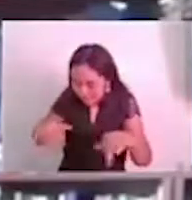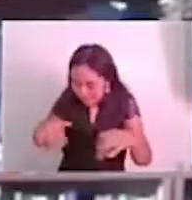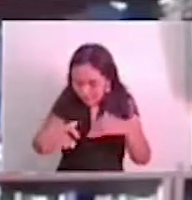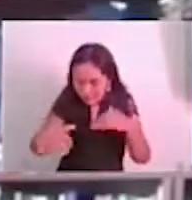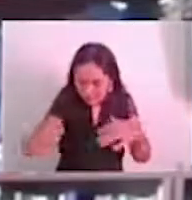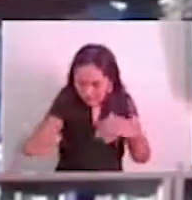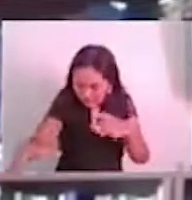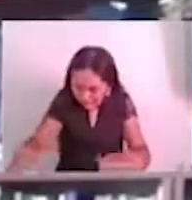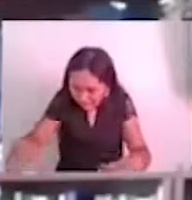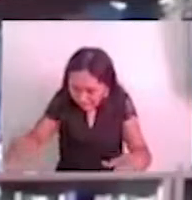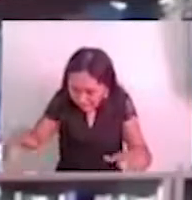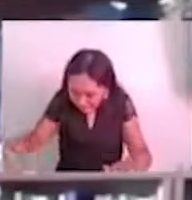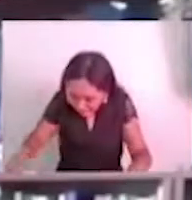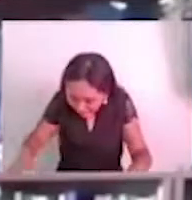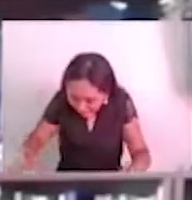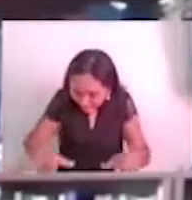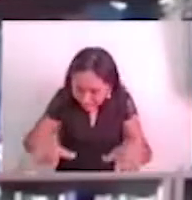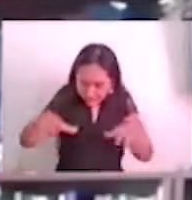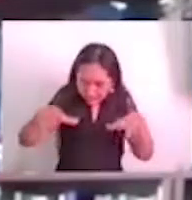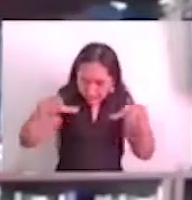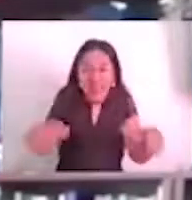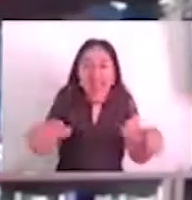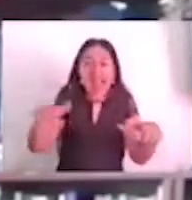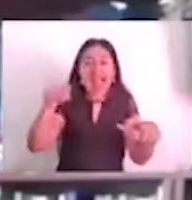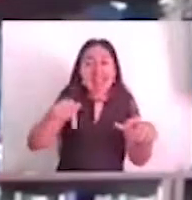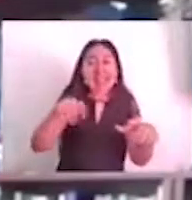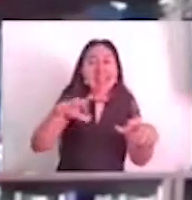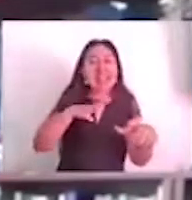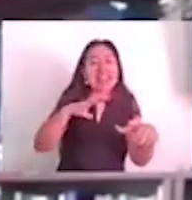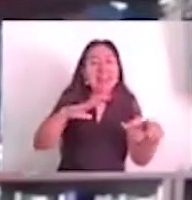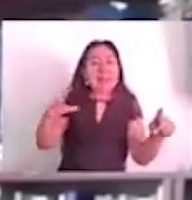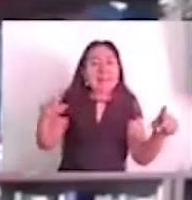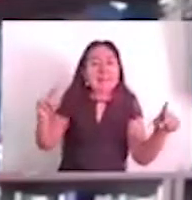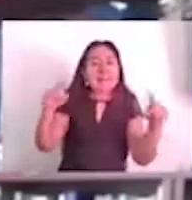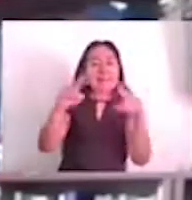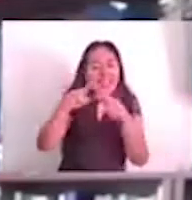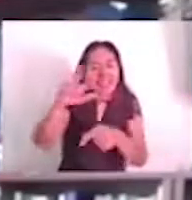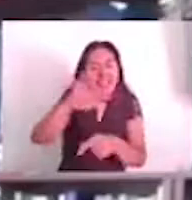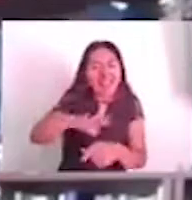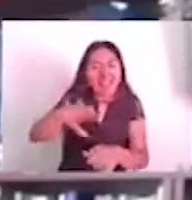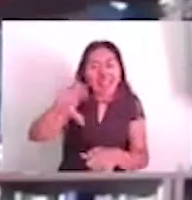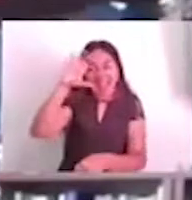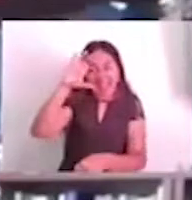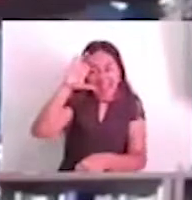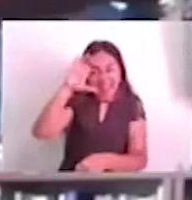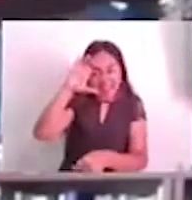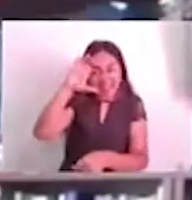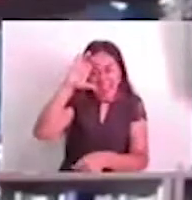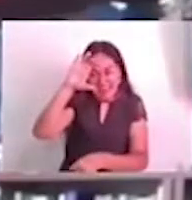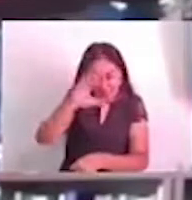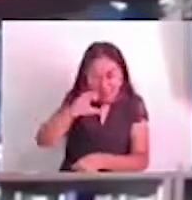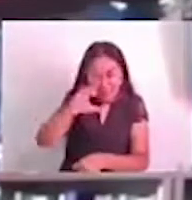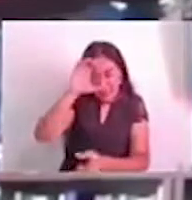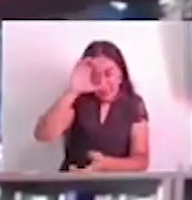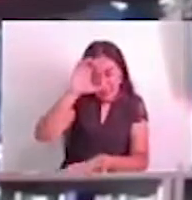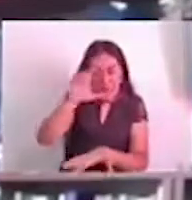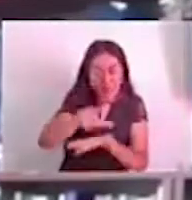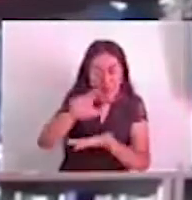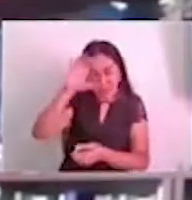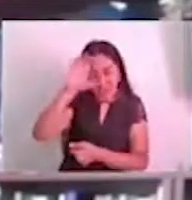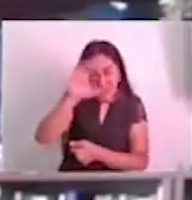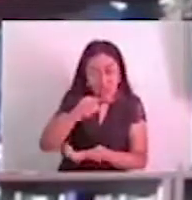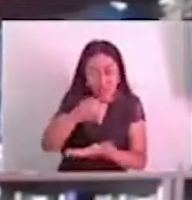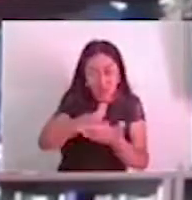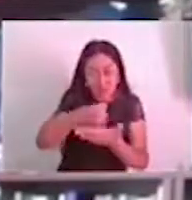que está en la capilla, es decir, es un lugar católico, sagrado. pues estaba enterrado con su cuenta